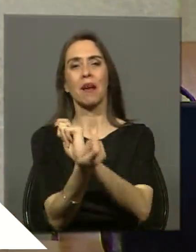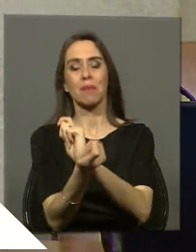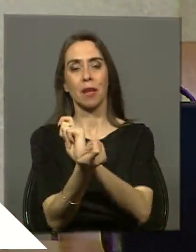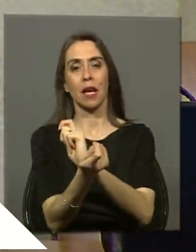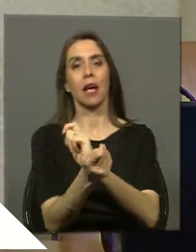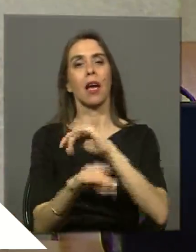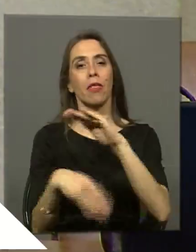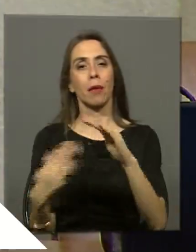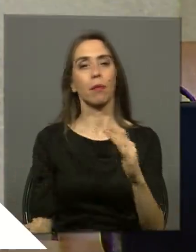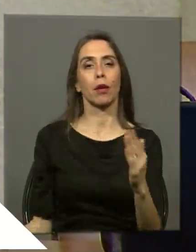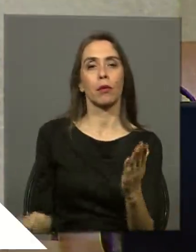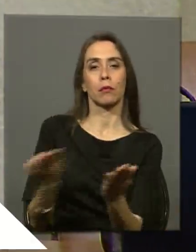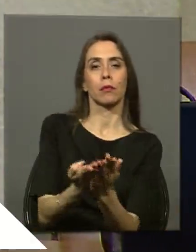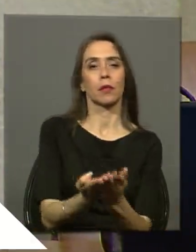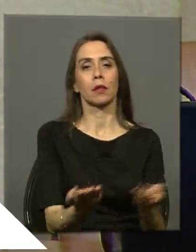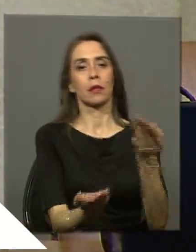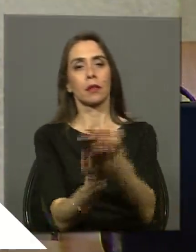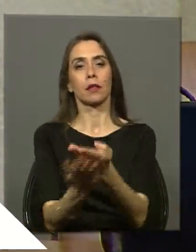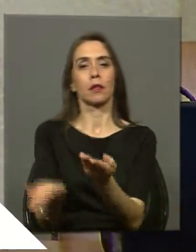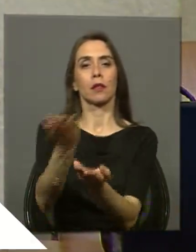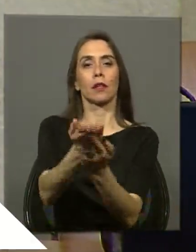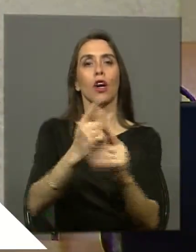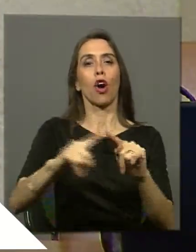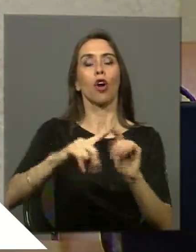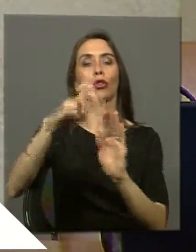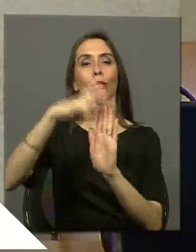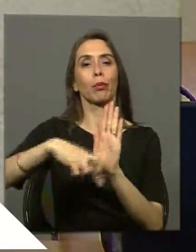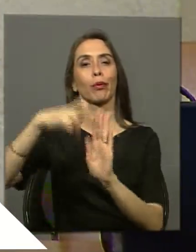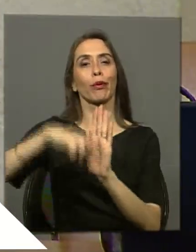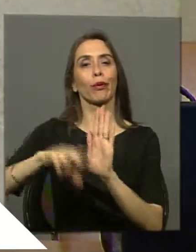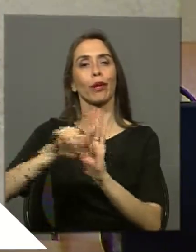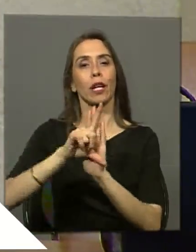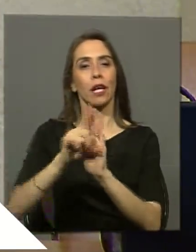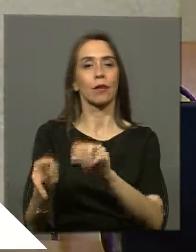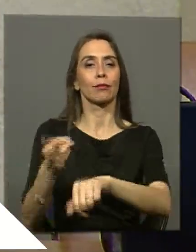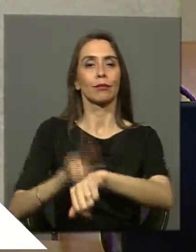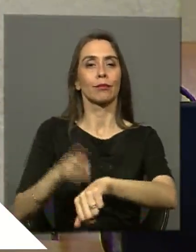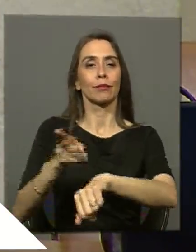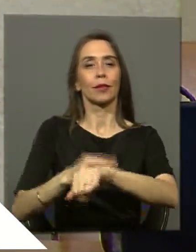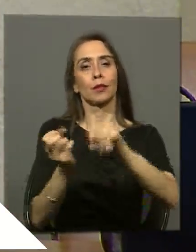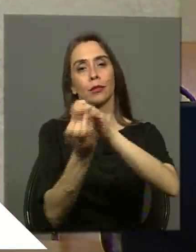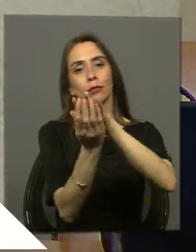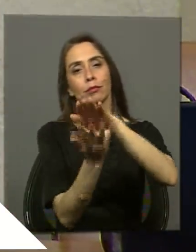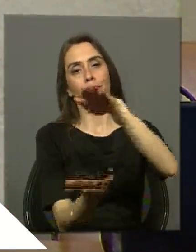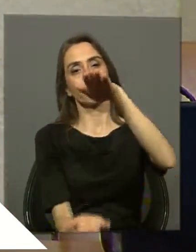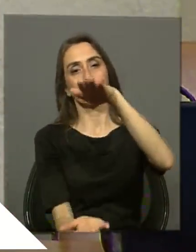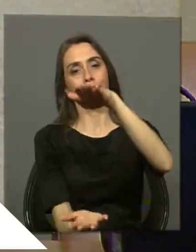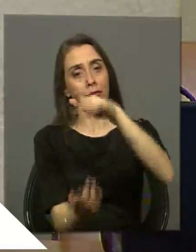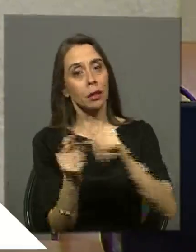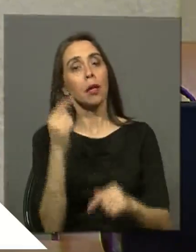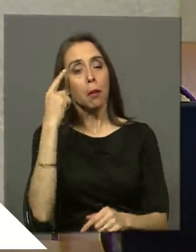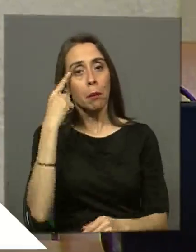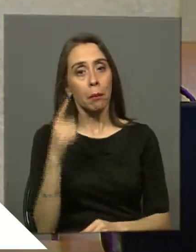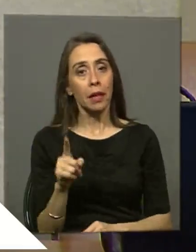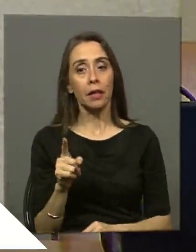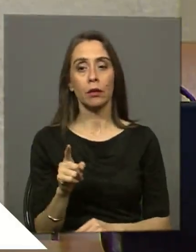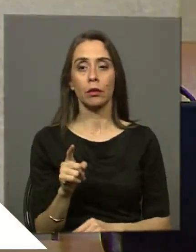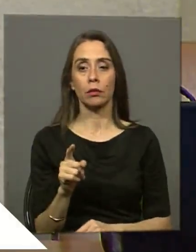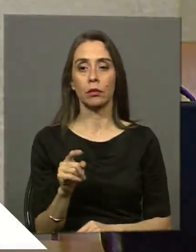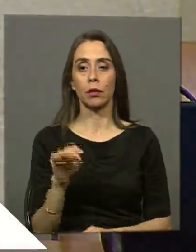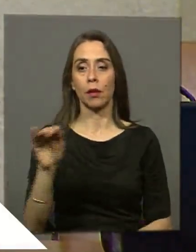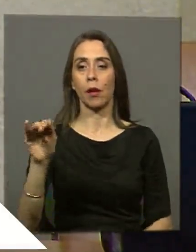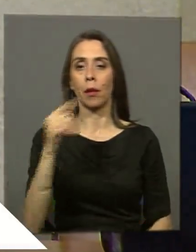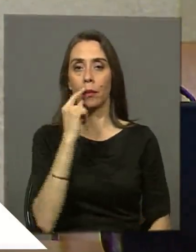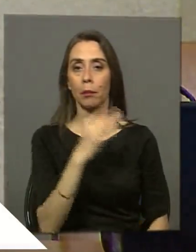ir incorporando otros proyectos de ley que van complementando el sistema pero sabe ministro yo quiero hablarle de